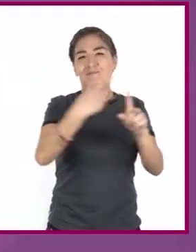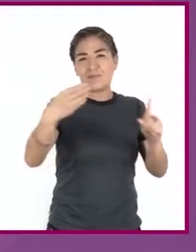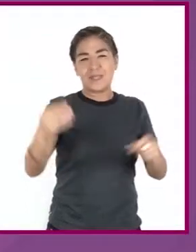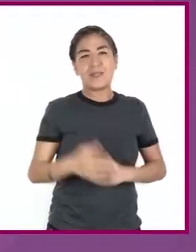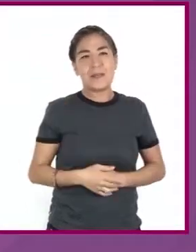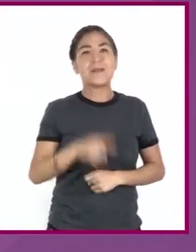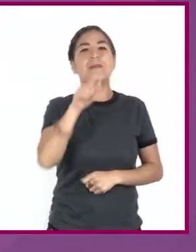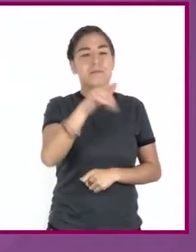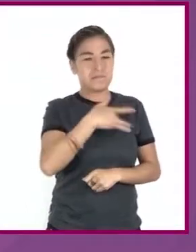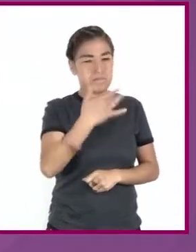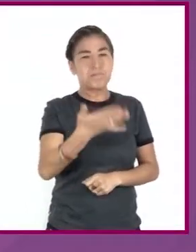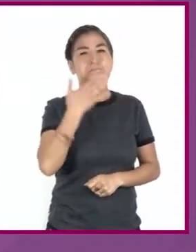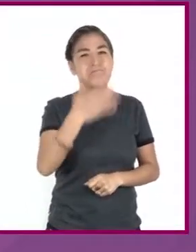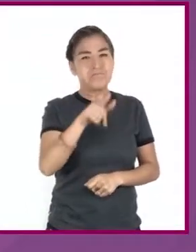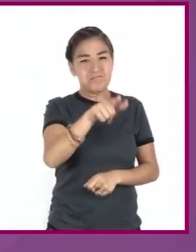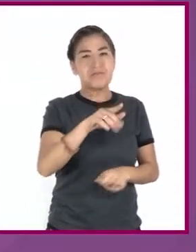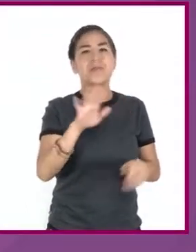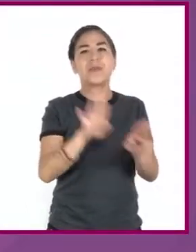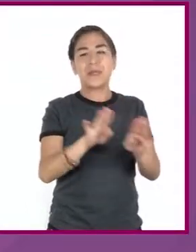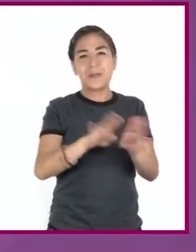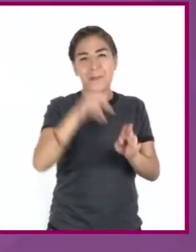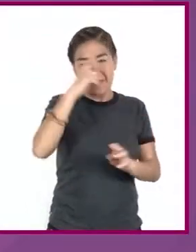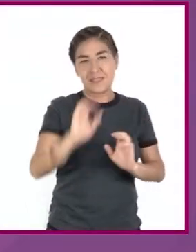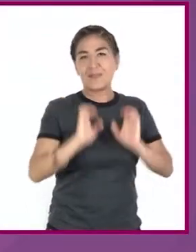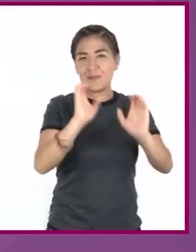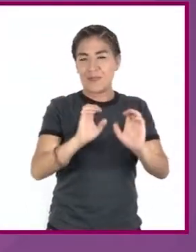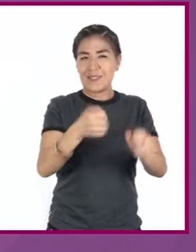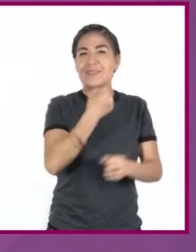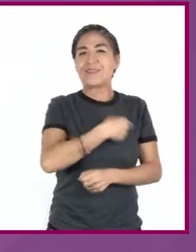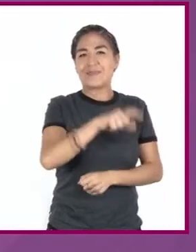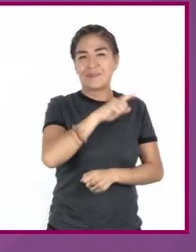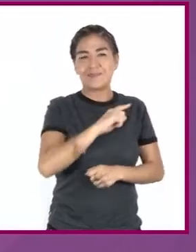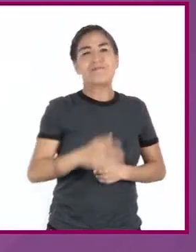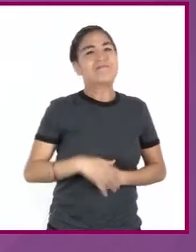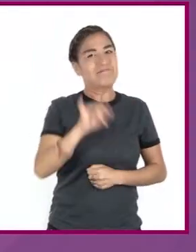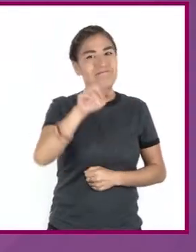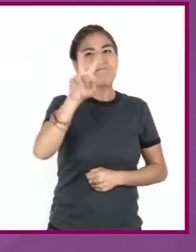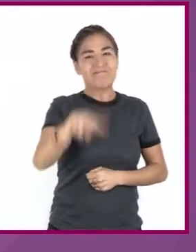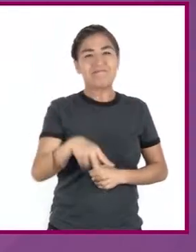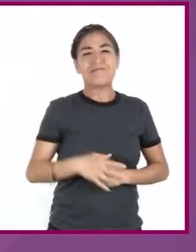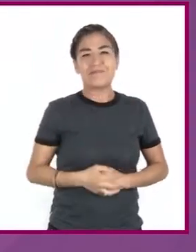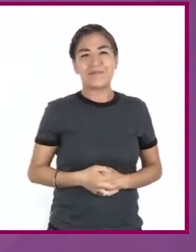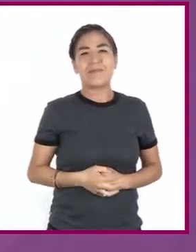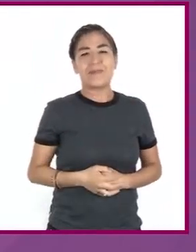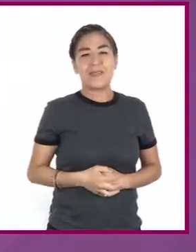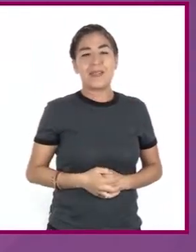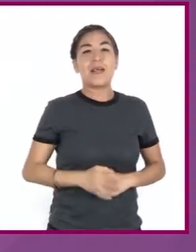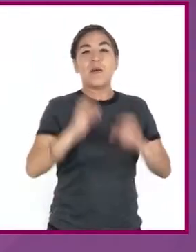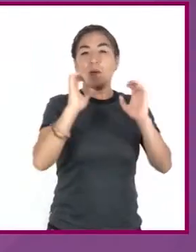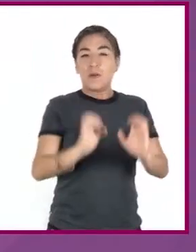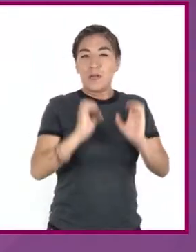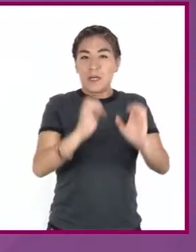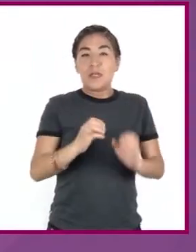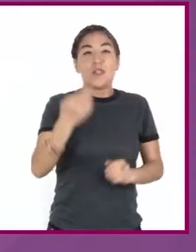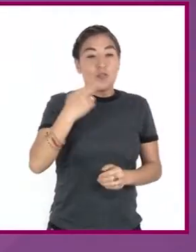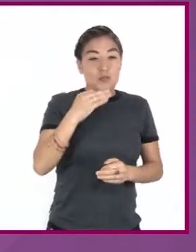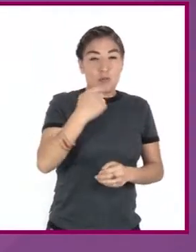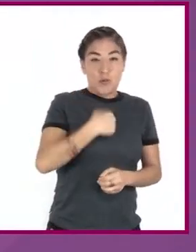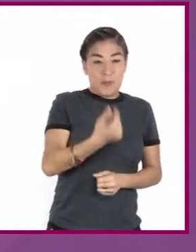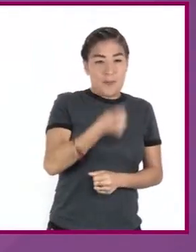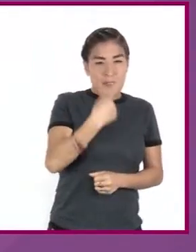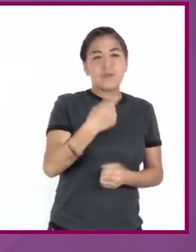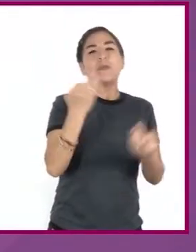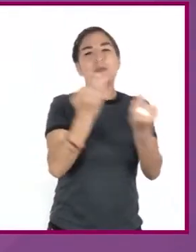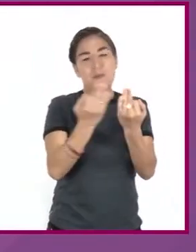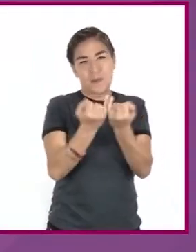muy acertadas esas medidas para conservar nuestra salud. ¿Verdad? Al cuidarnos, cuidamos a todos los que